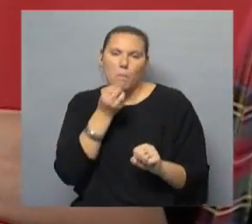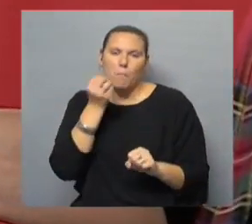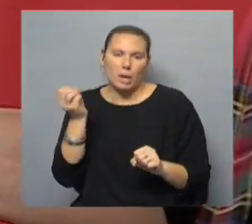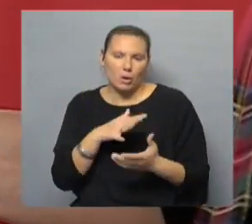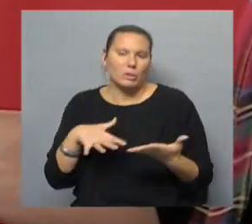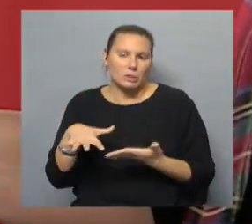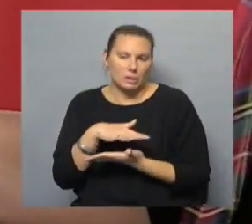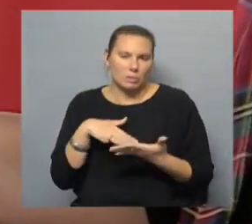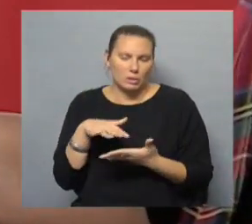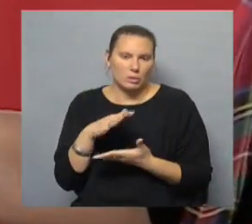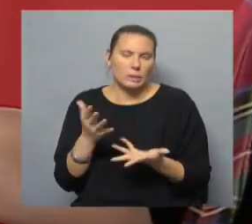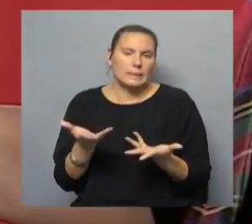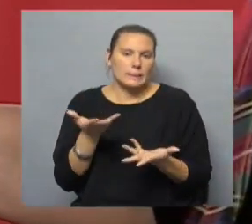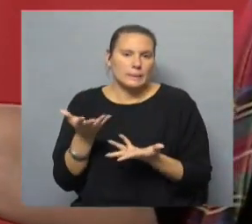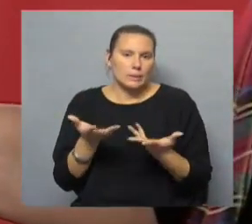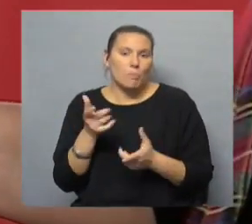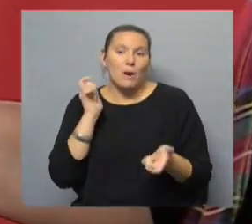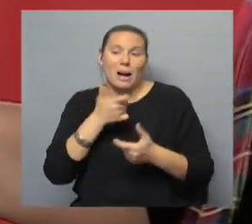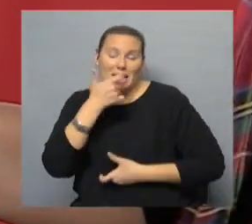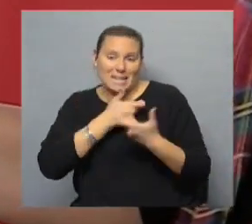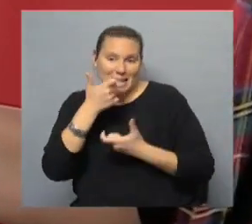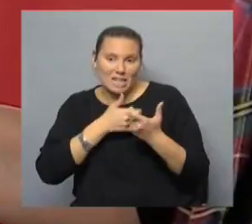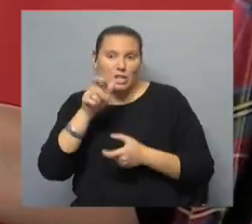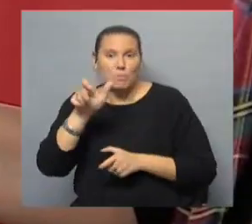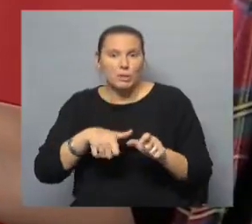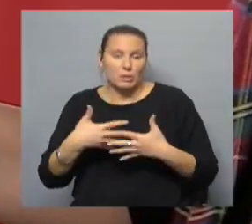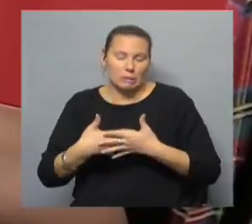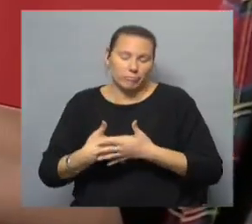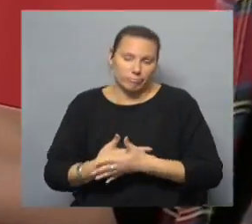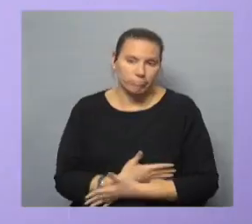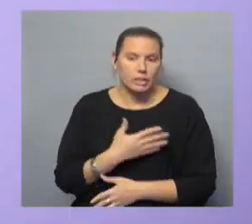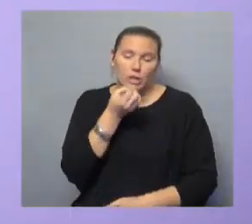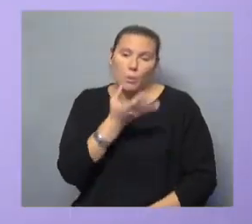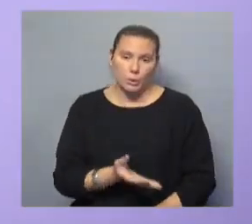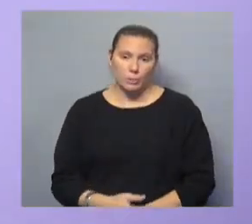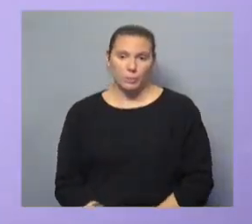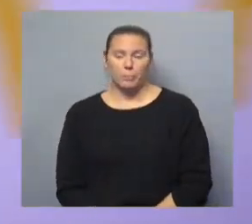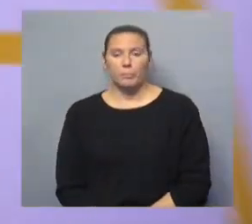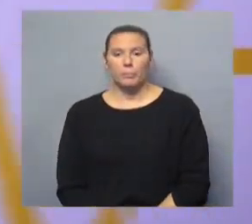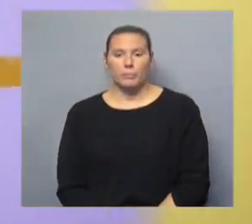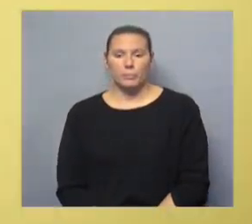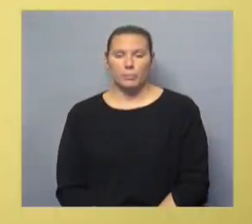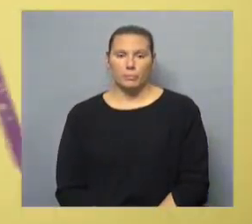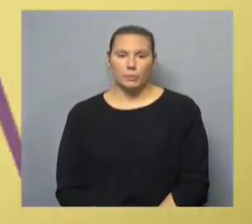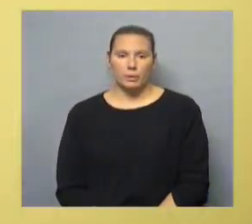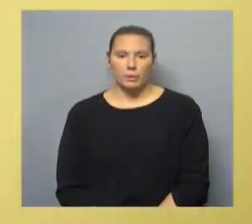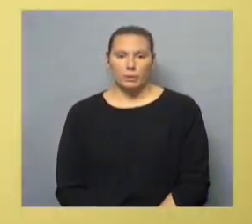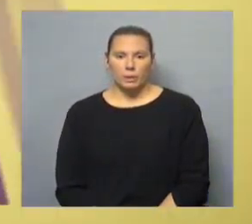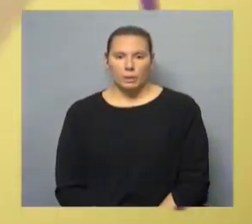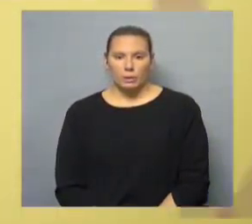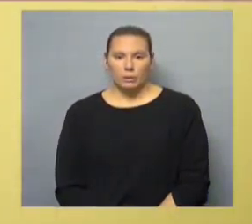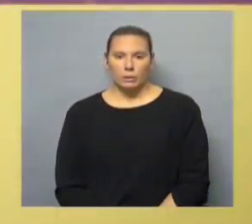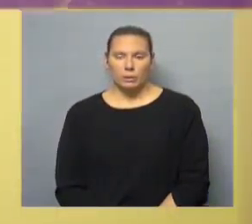¿no? Como hacer reír a alguien que la está pasando mal. Eso está bueno. Opa, opa, opa,